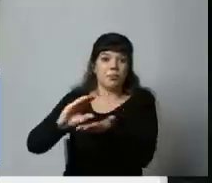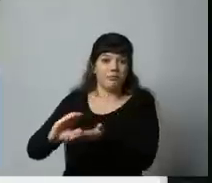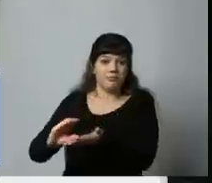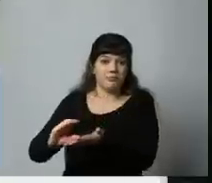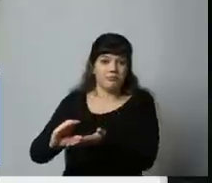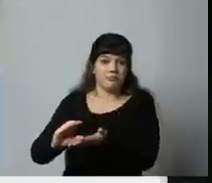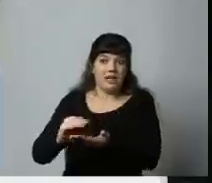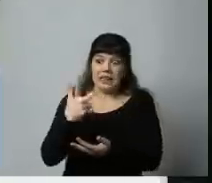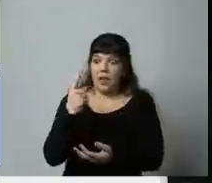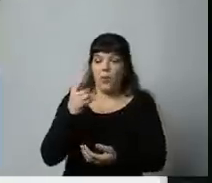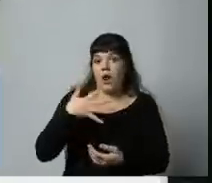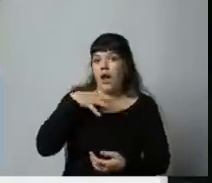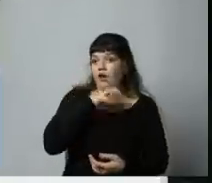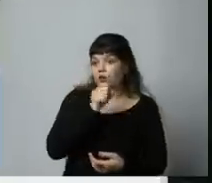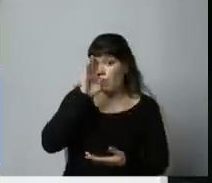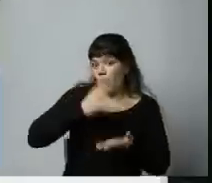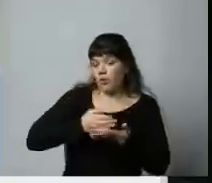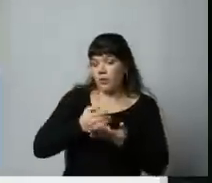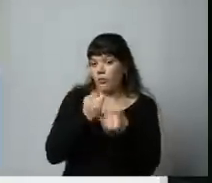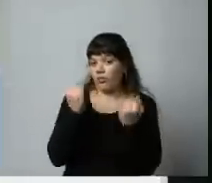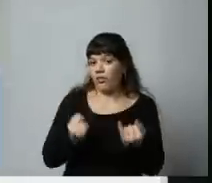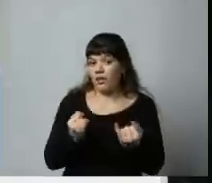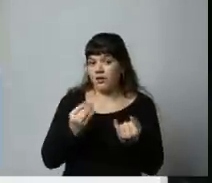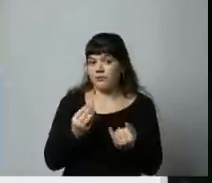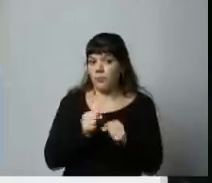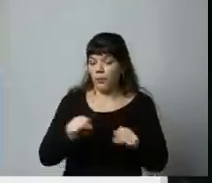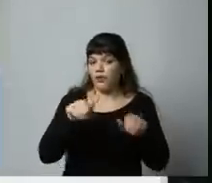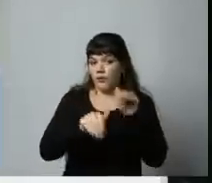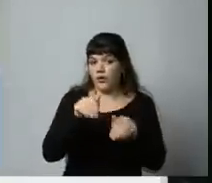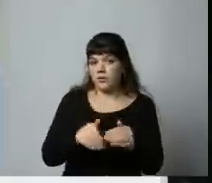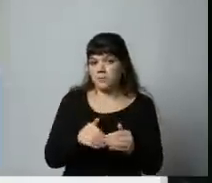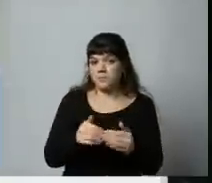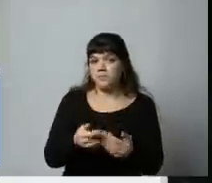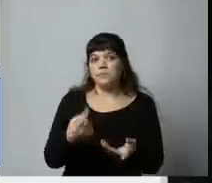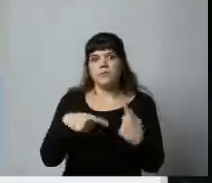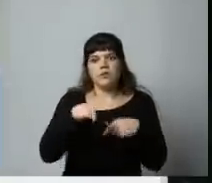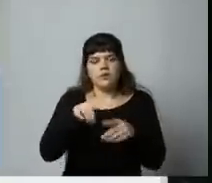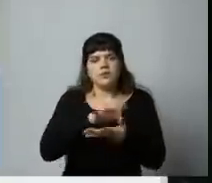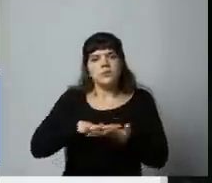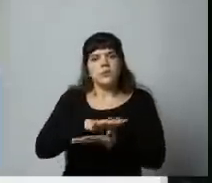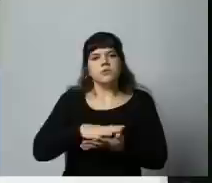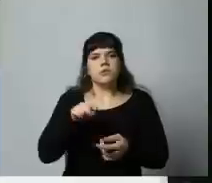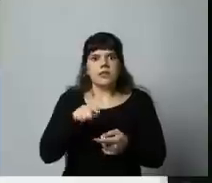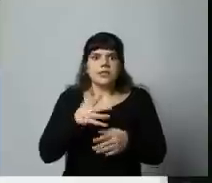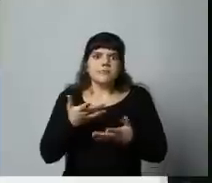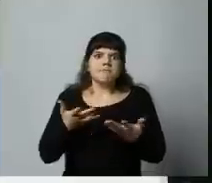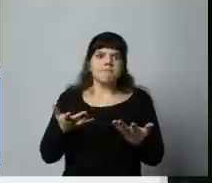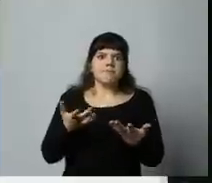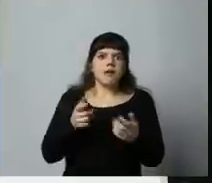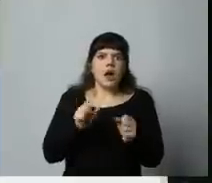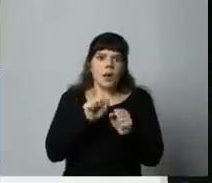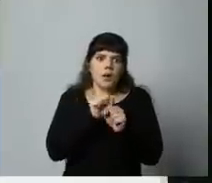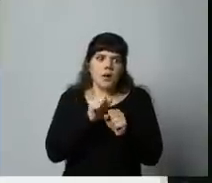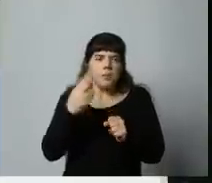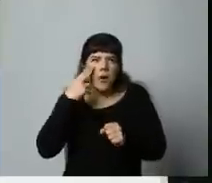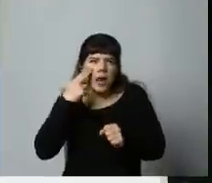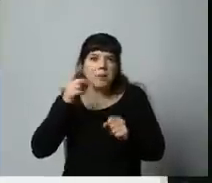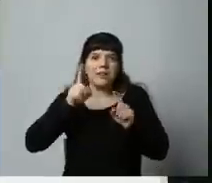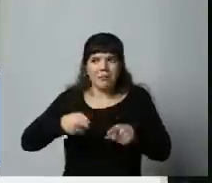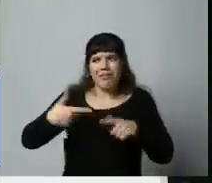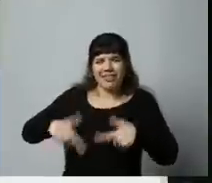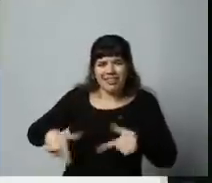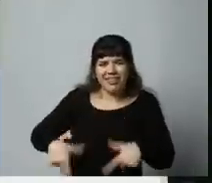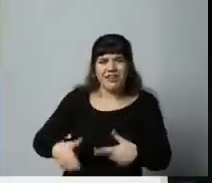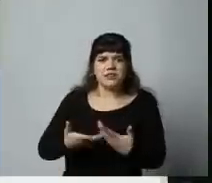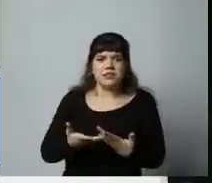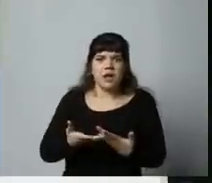el 31 de agosto el plazo final no entonces ahí incluso tienen líos con las intendencias también